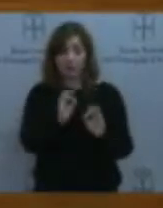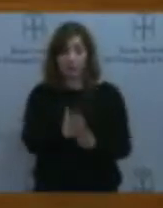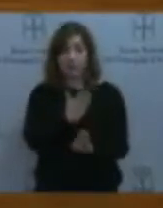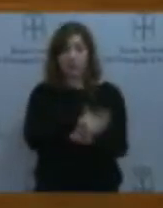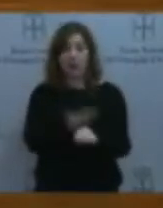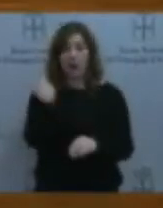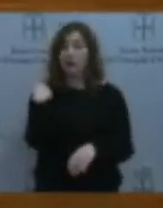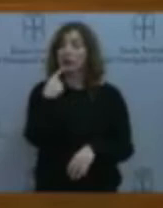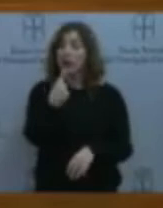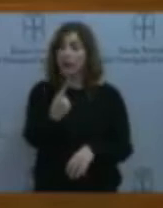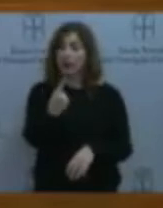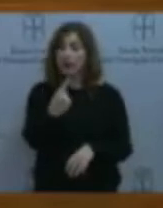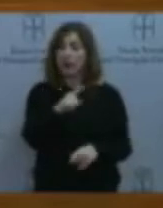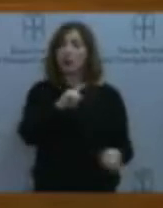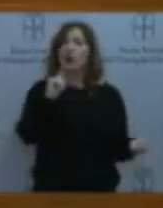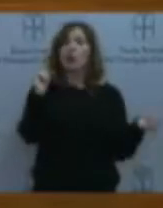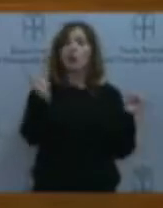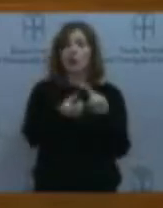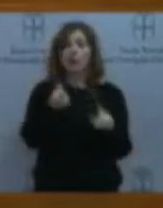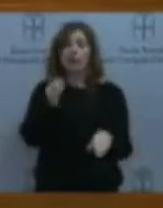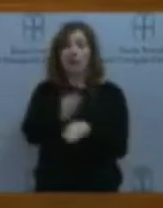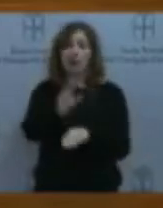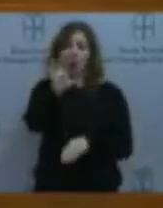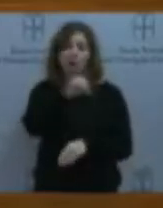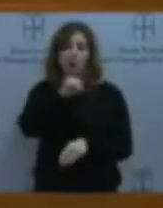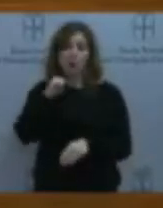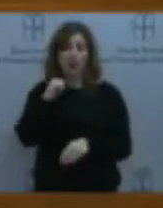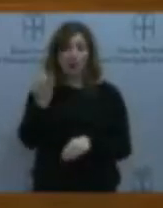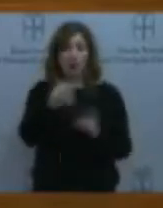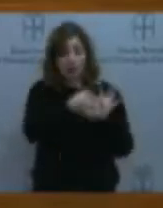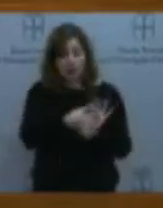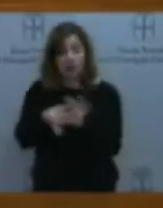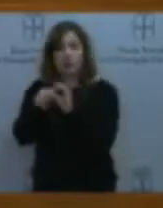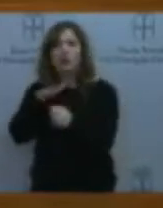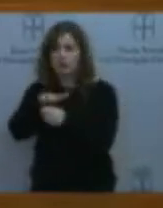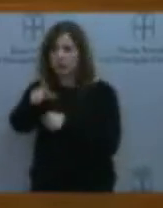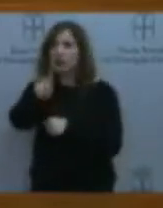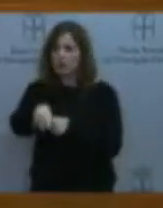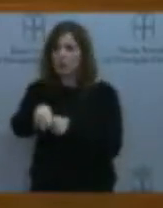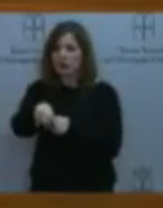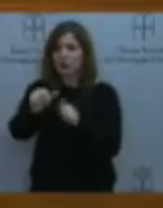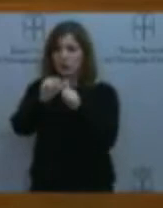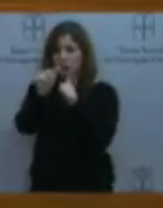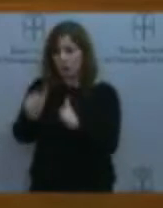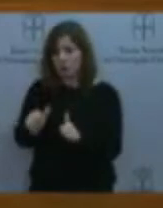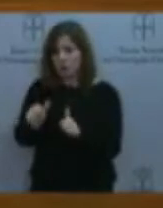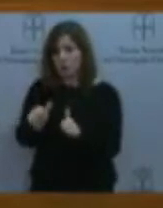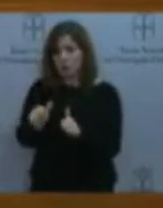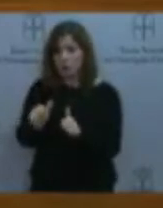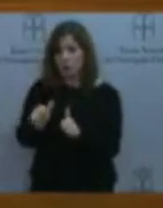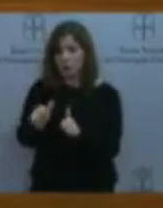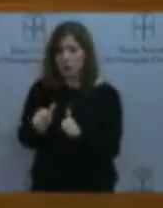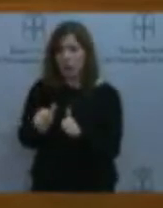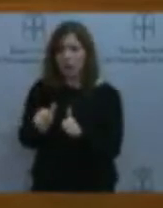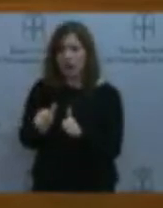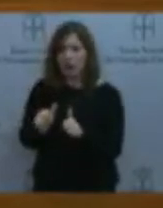ayer, habrá un cambio en la financiación autonómica que tendrá que ver y condicionará al modelo de Estado mismo que luego se